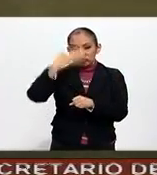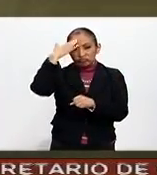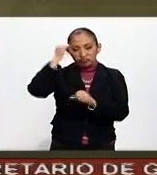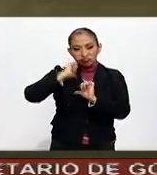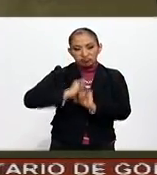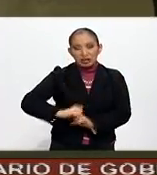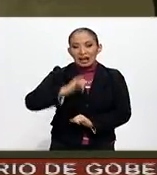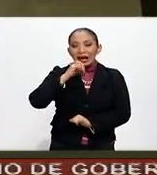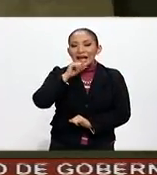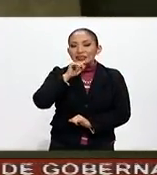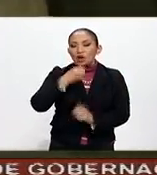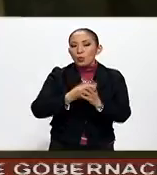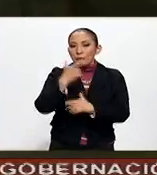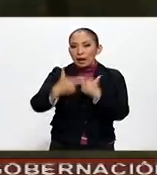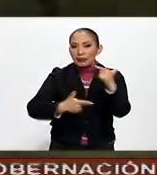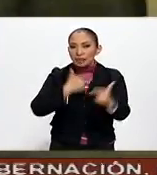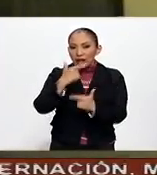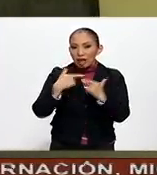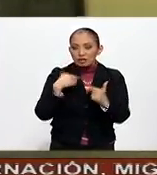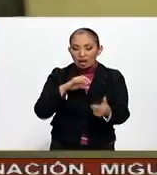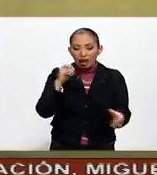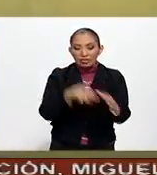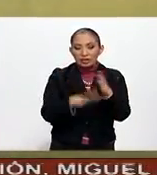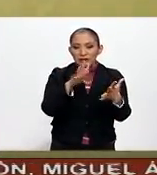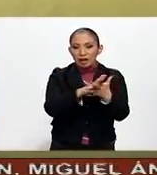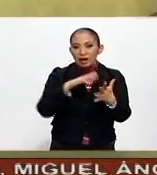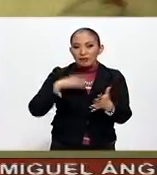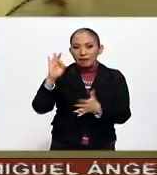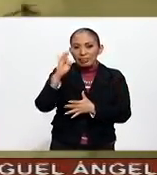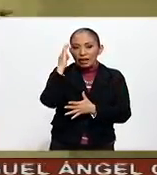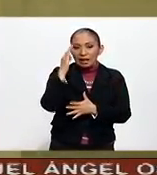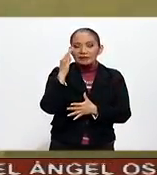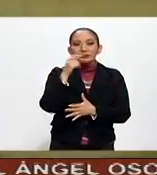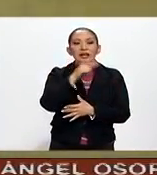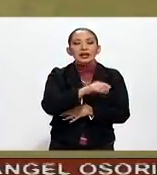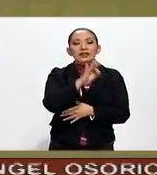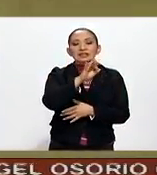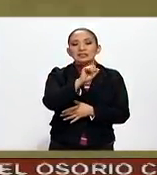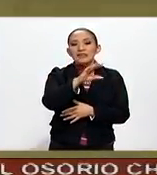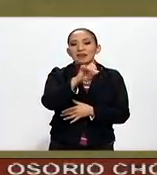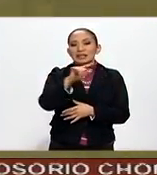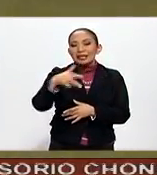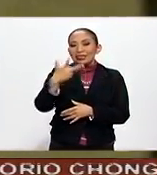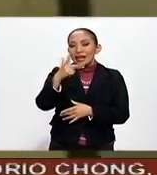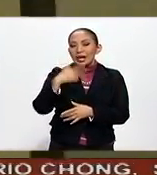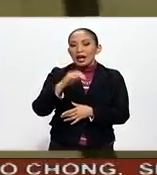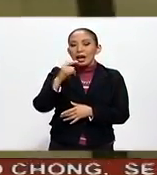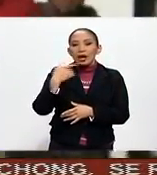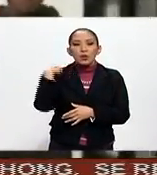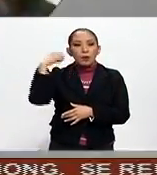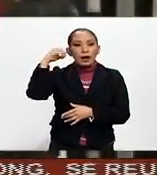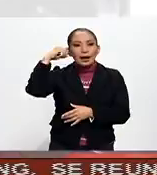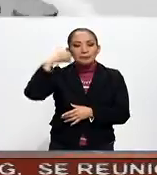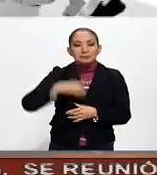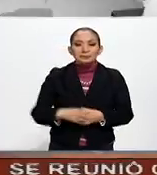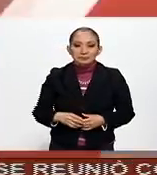del cártel Jalisco Nueva Generación, se encuentra recluido en el Centro Federal de Readaptación Social 13 en Mihuatlán, Oaxaca.